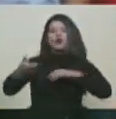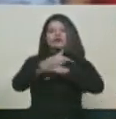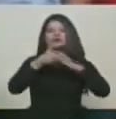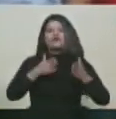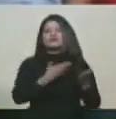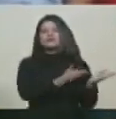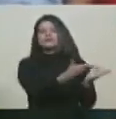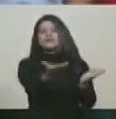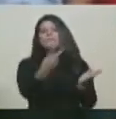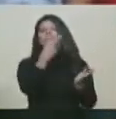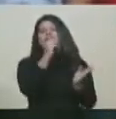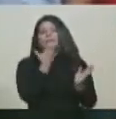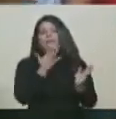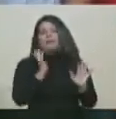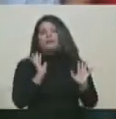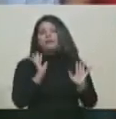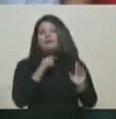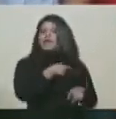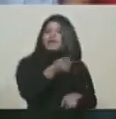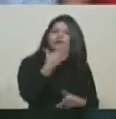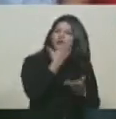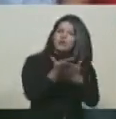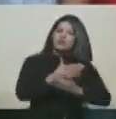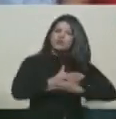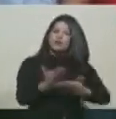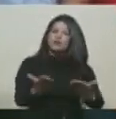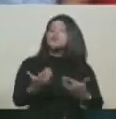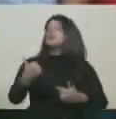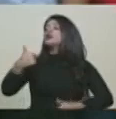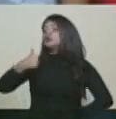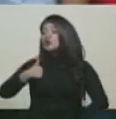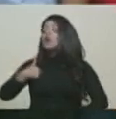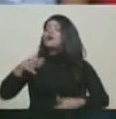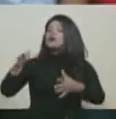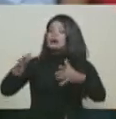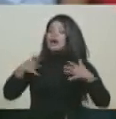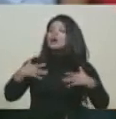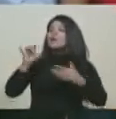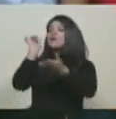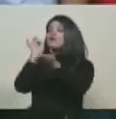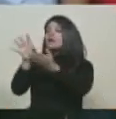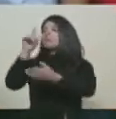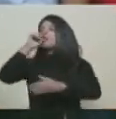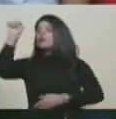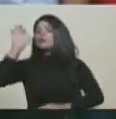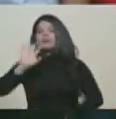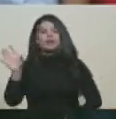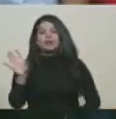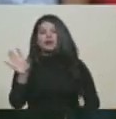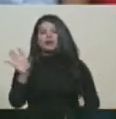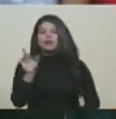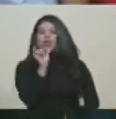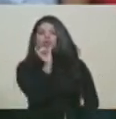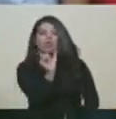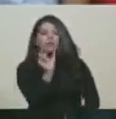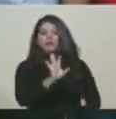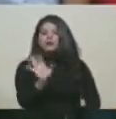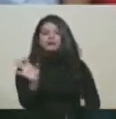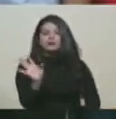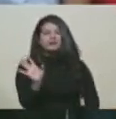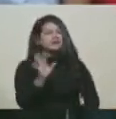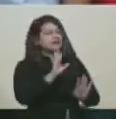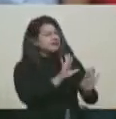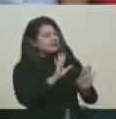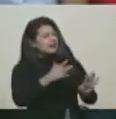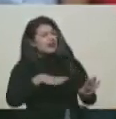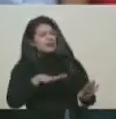es lo que ofrecen ellos? Voy a ganar la gobernación para salir de Maduro. ¿Y quién dijo que eso